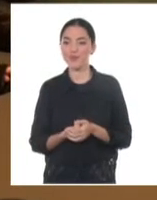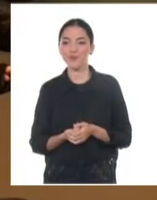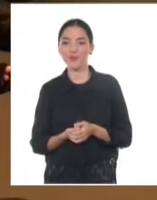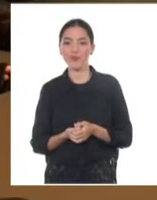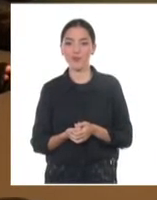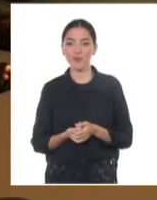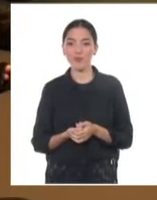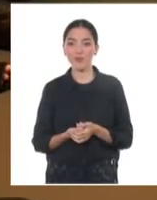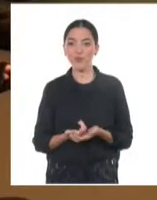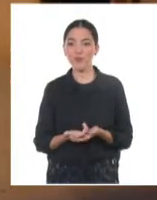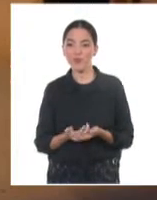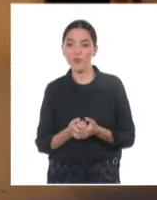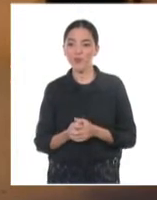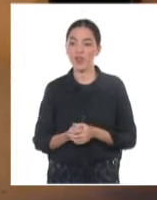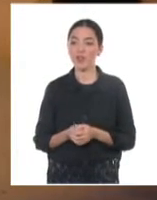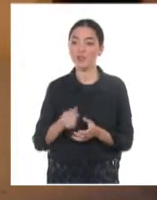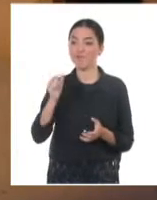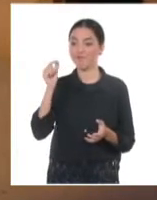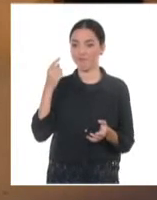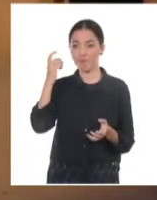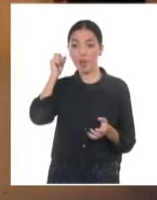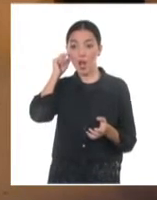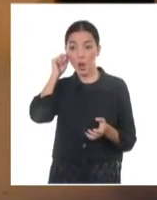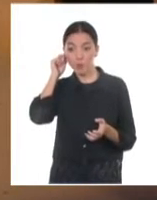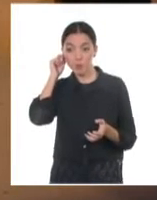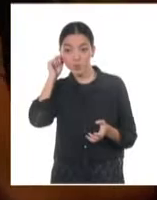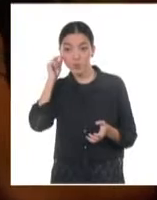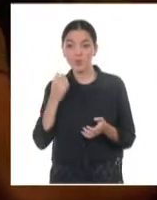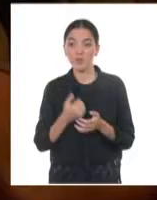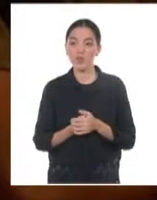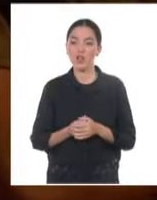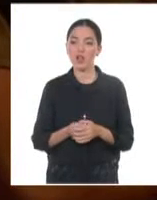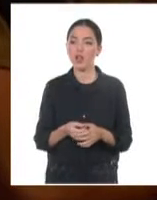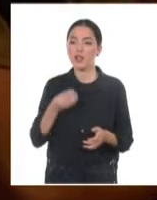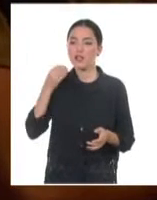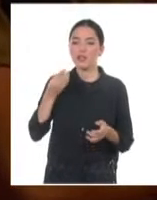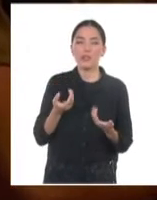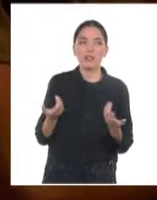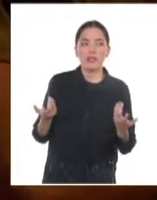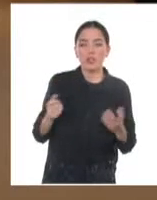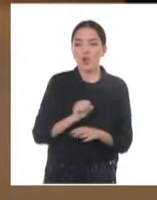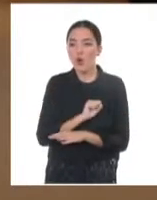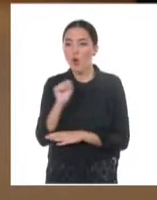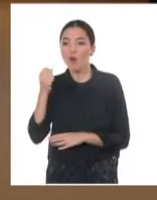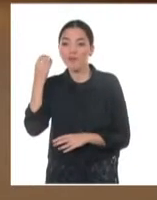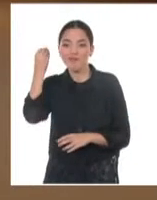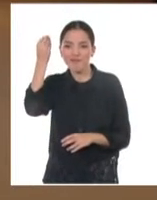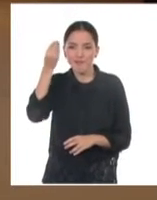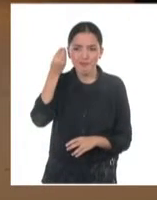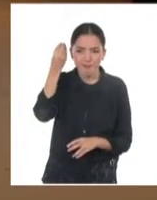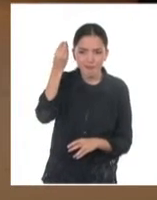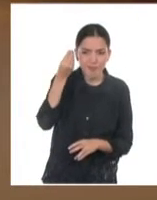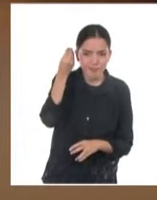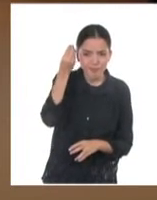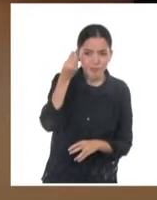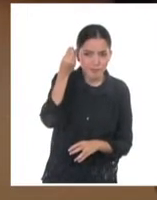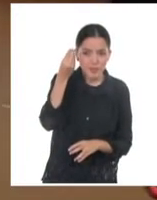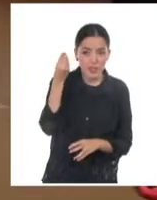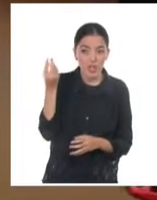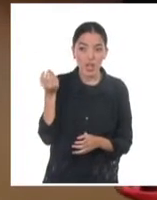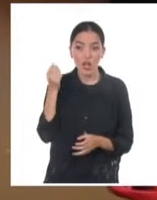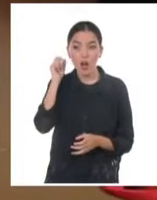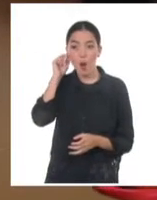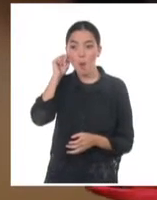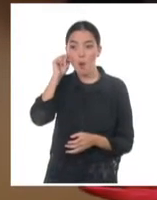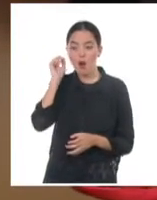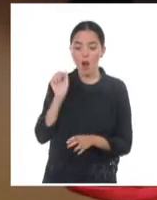público sobre el escenario logró la reflexión en torno al tema en cuestión, pero también sobre el feminismo y el poder de las mujeres. Esta